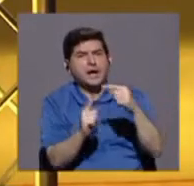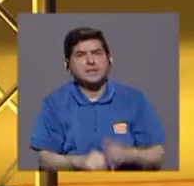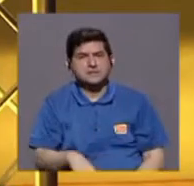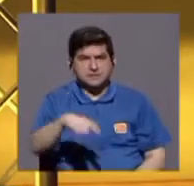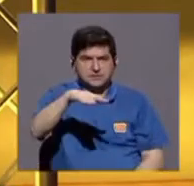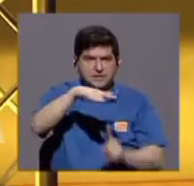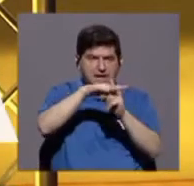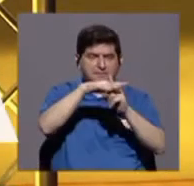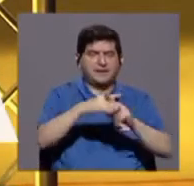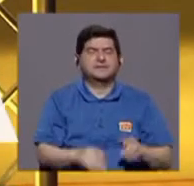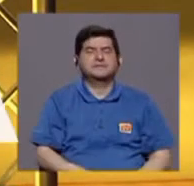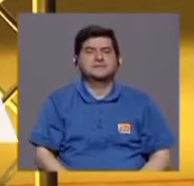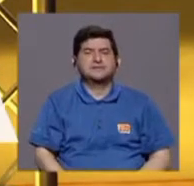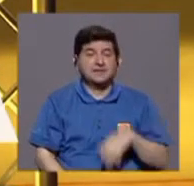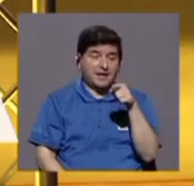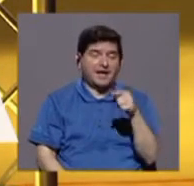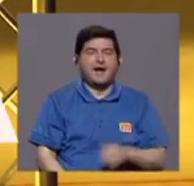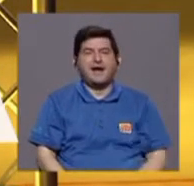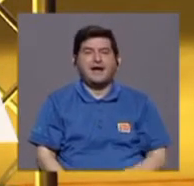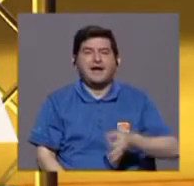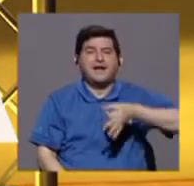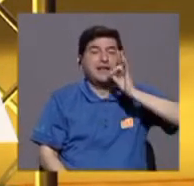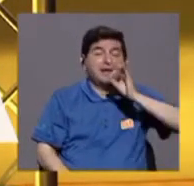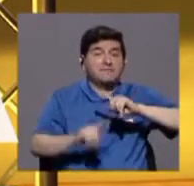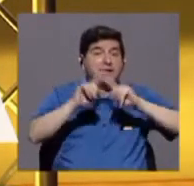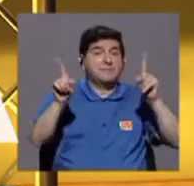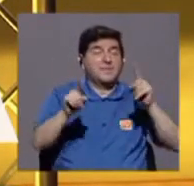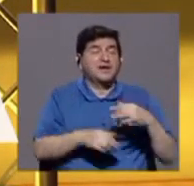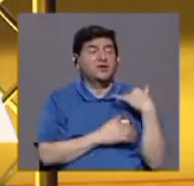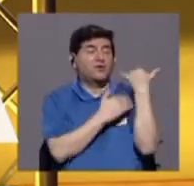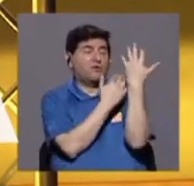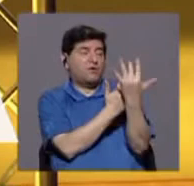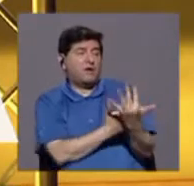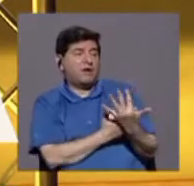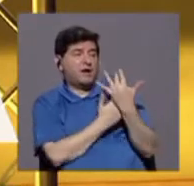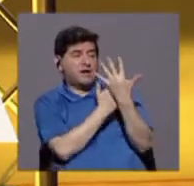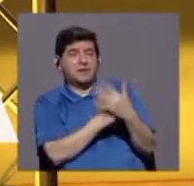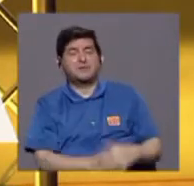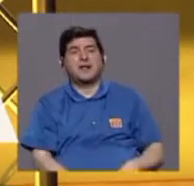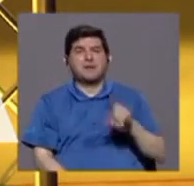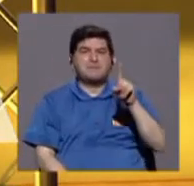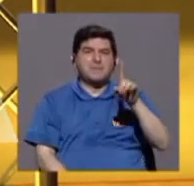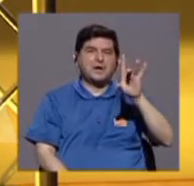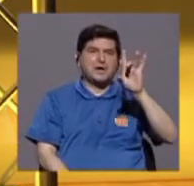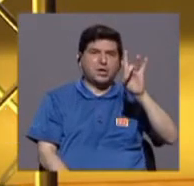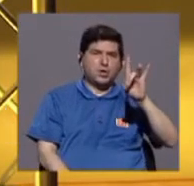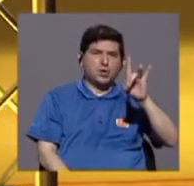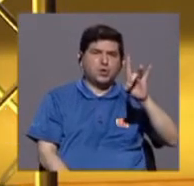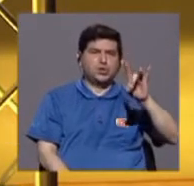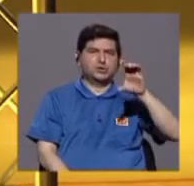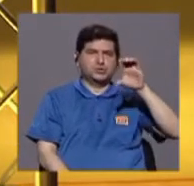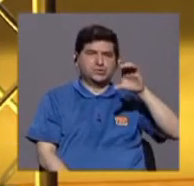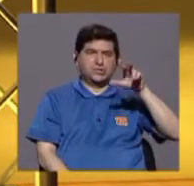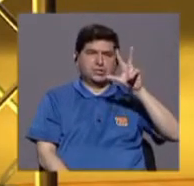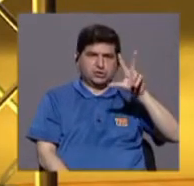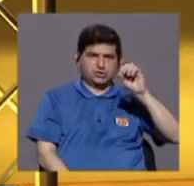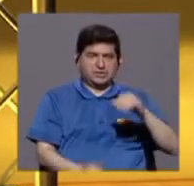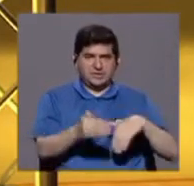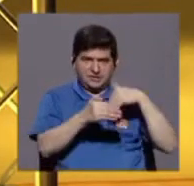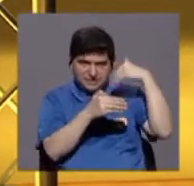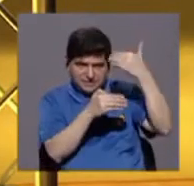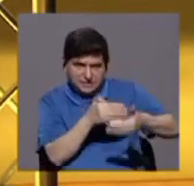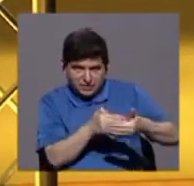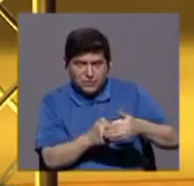surgimiento del café, pero para la expansión del café hay que esperar todavía 1830, eso es después de